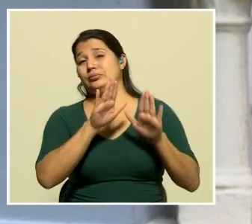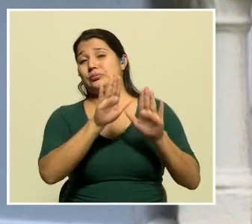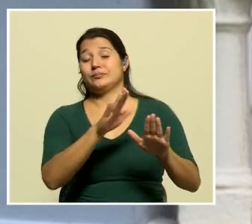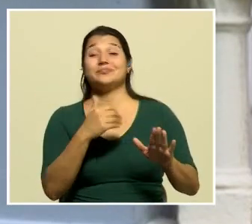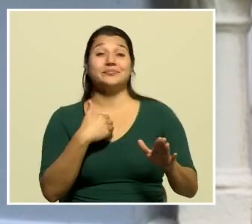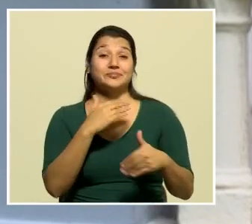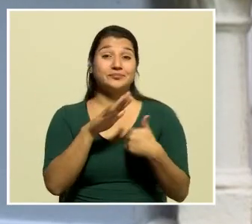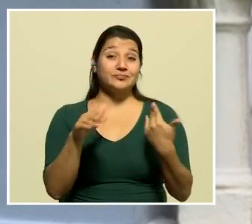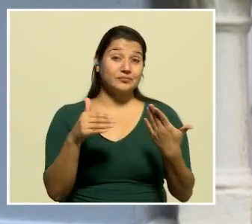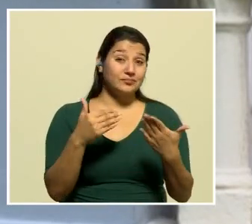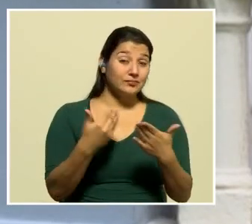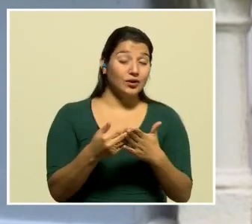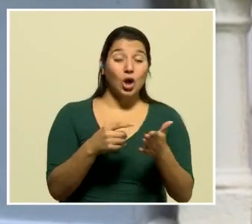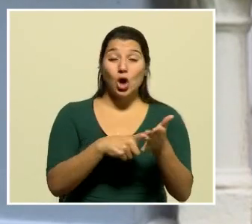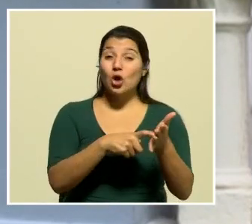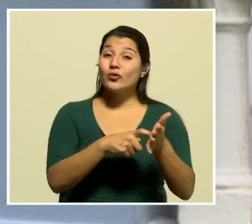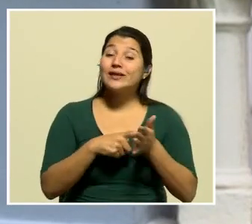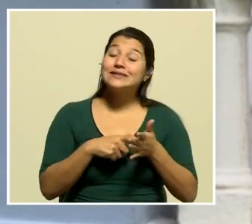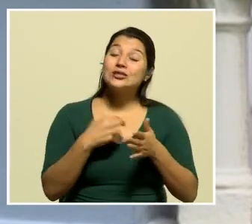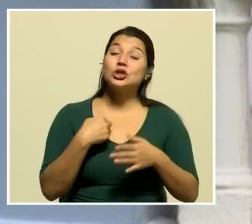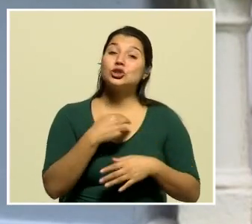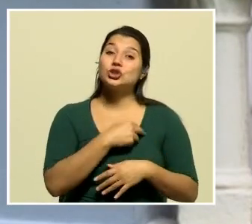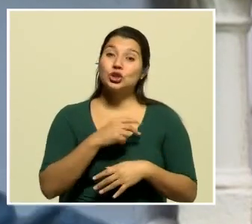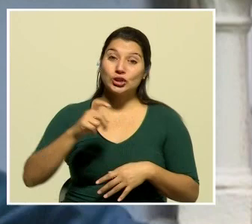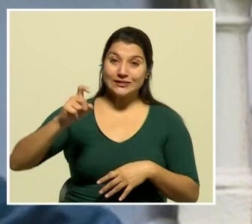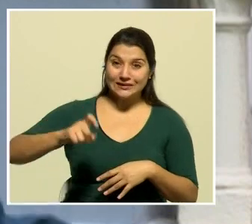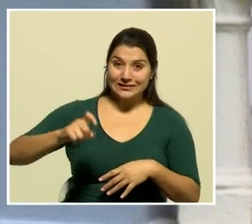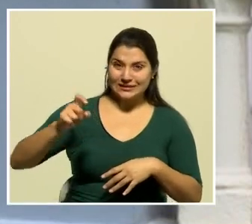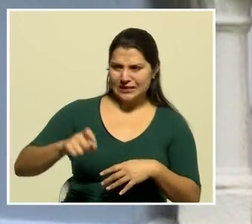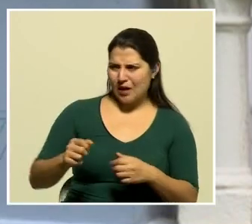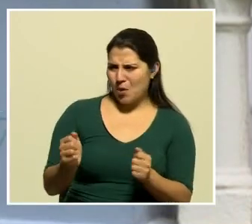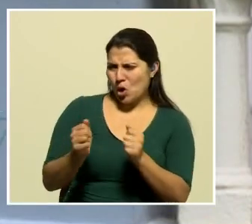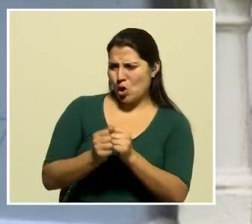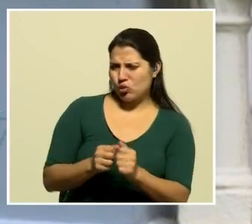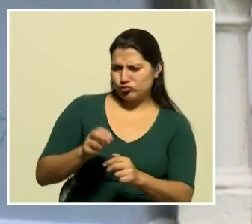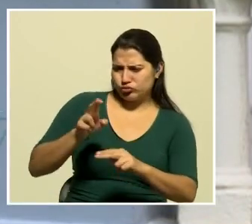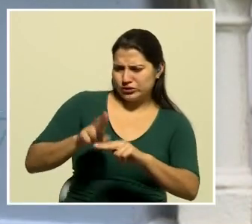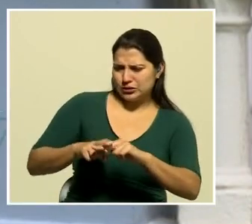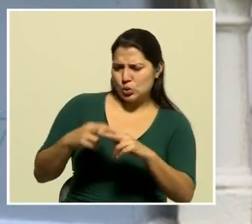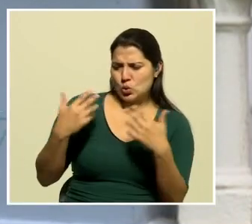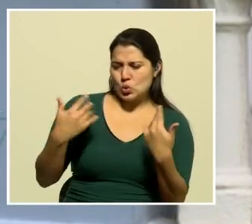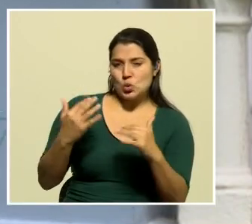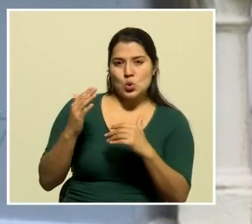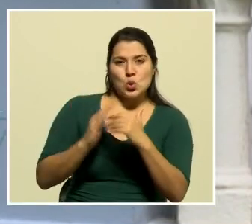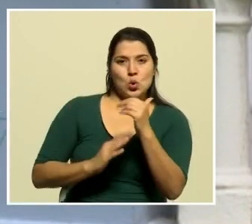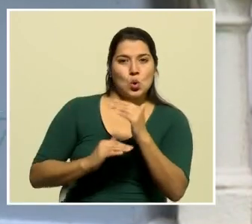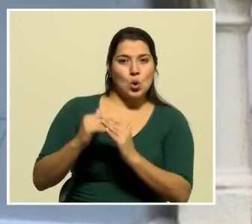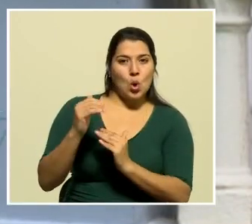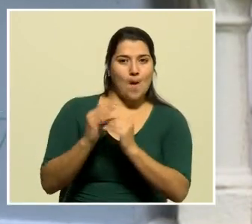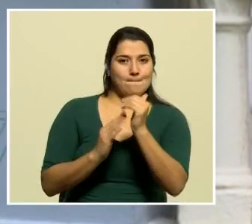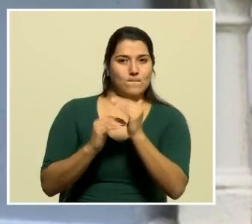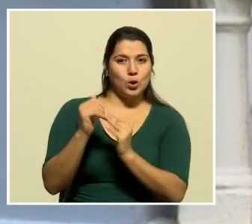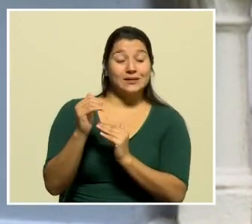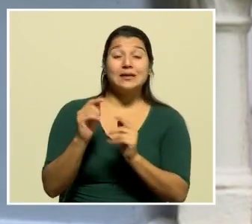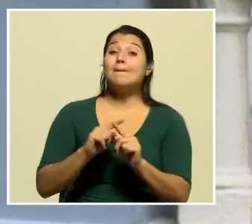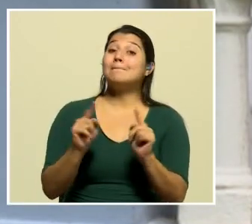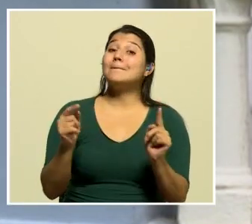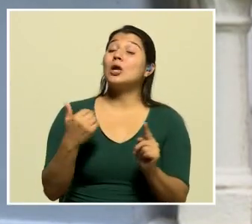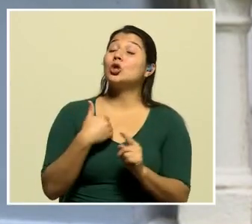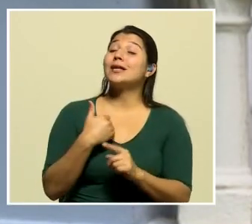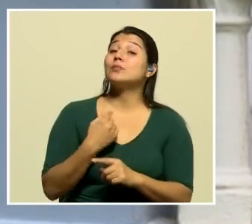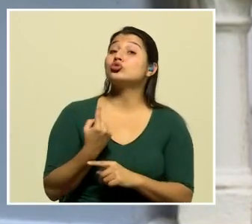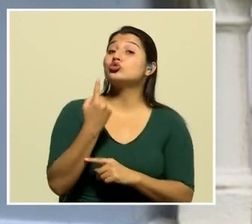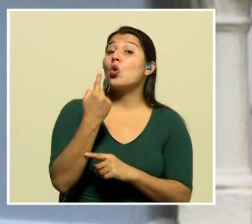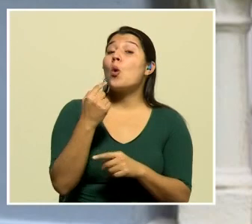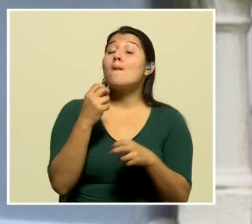los requerimientos que quisiéramos, con unas butacas muy cómodas, pero tenemos un problema